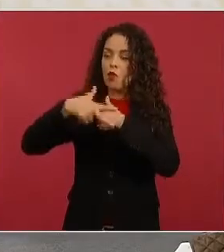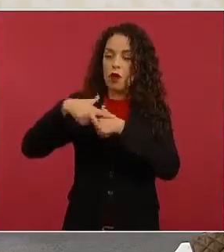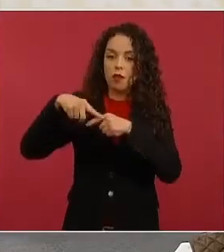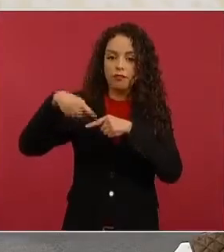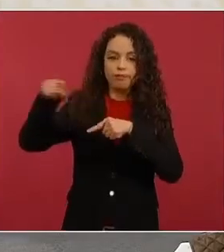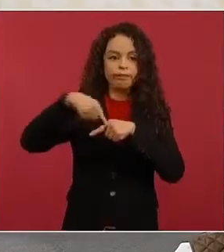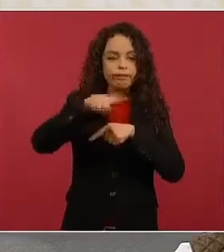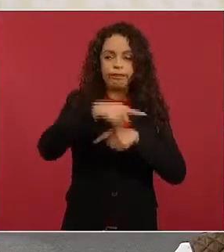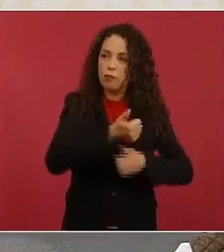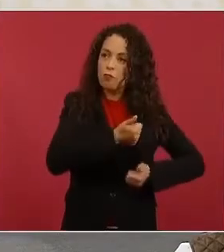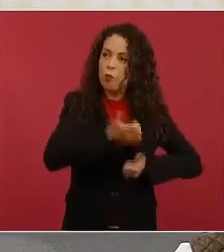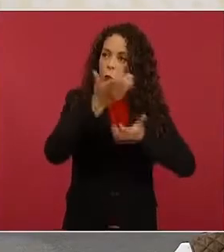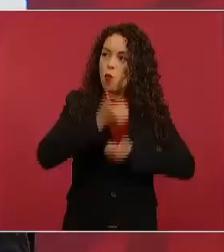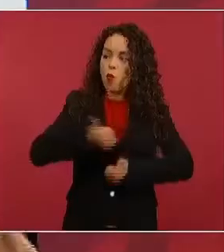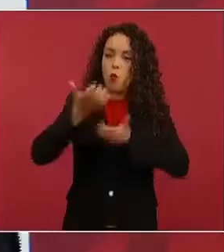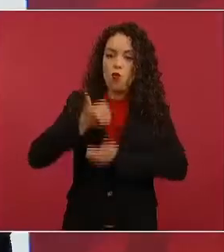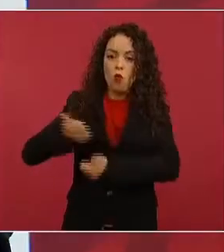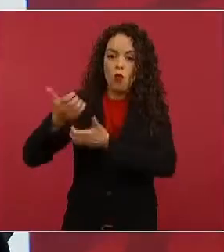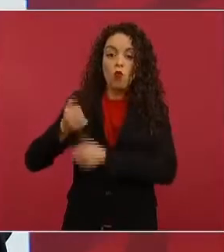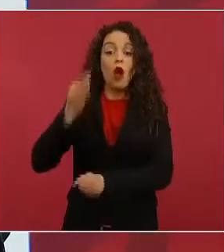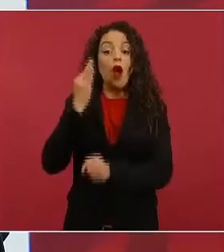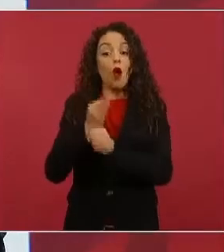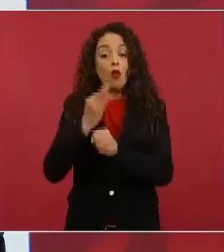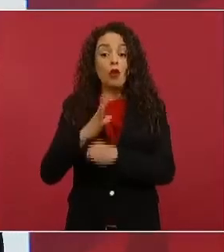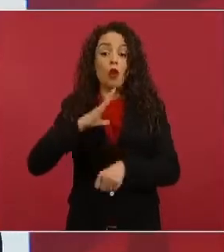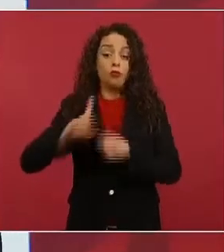en Europa por